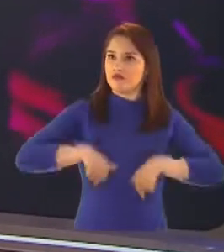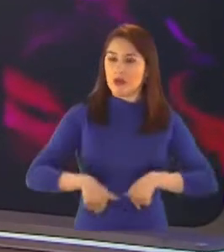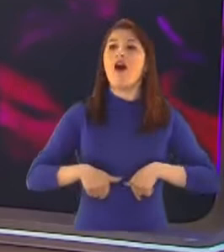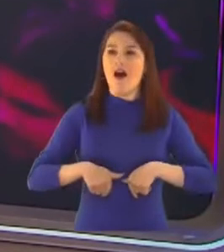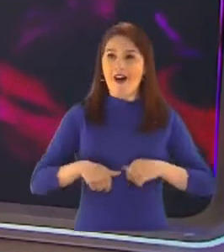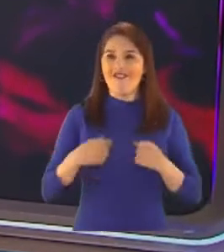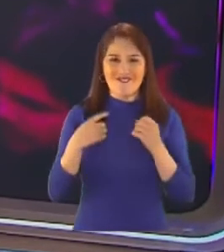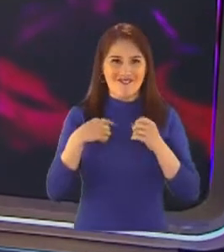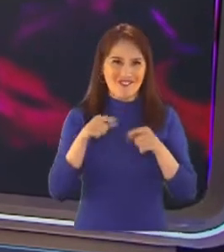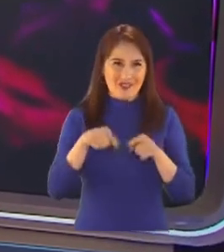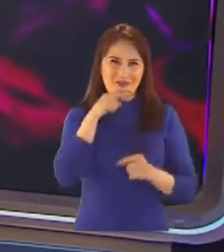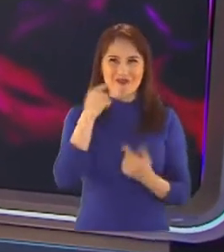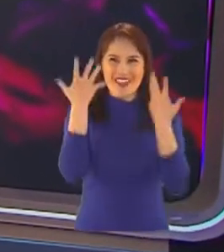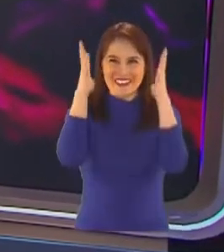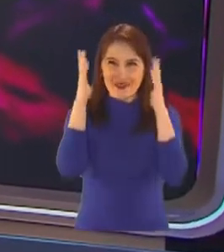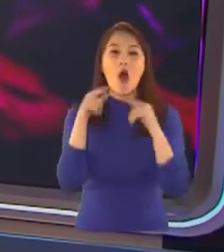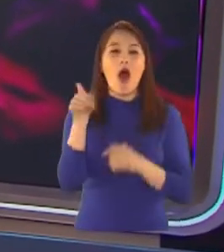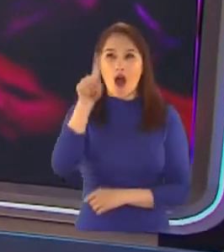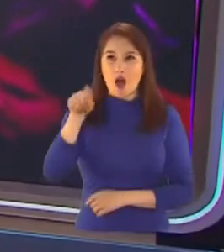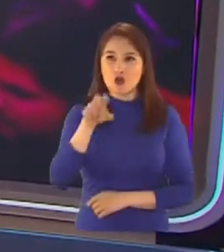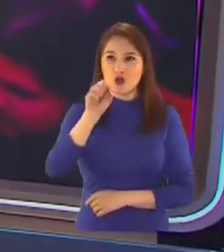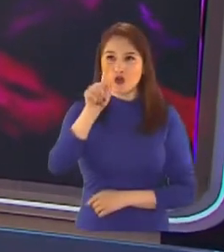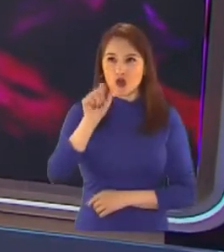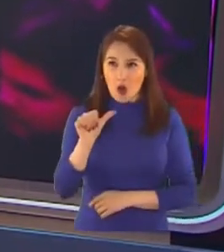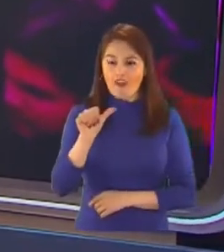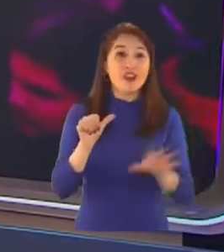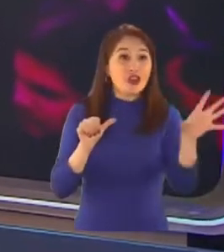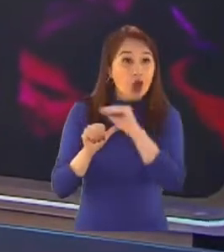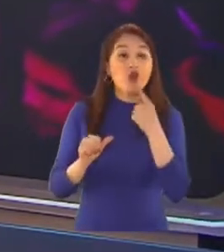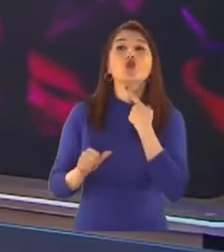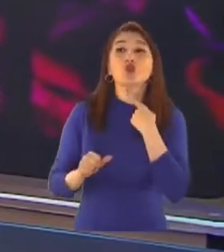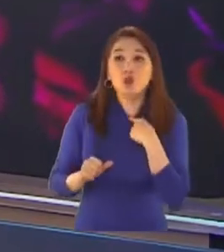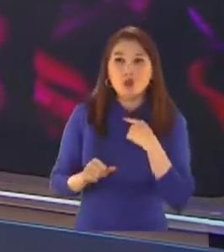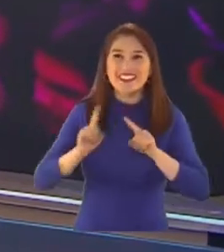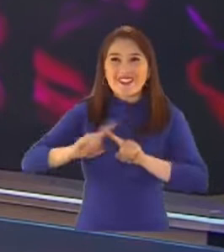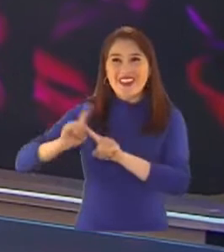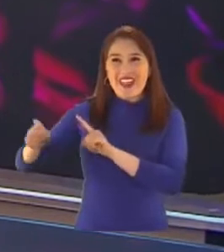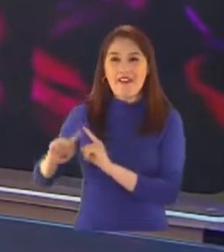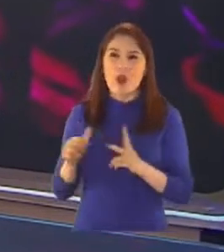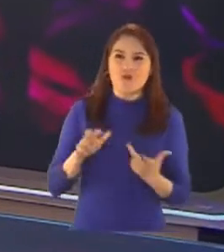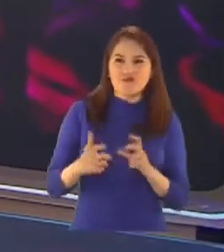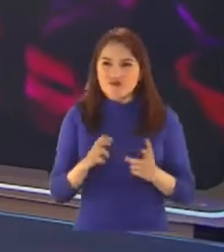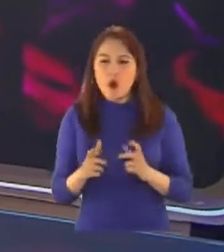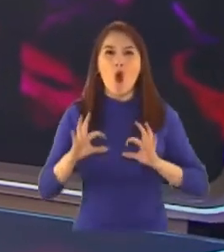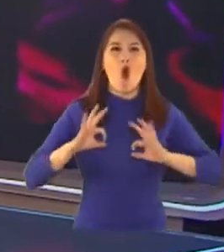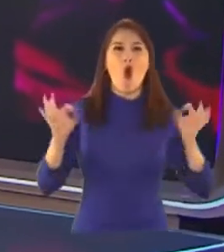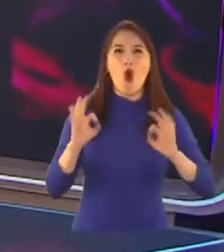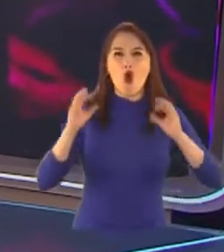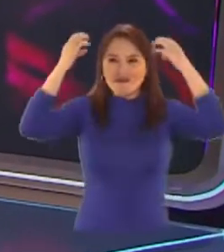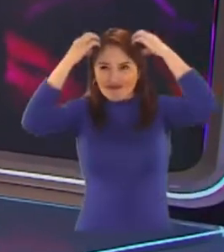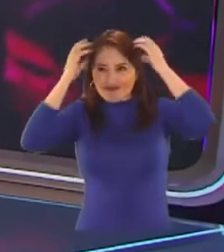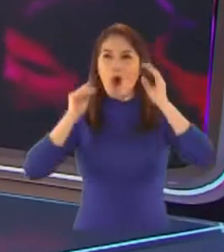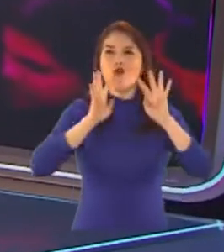festivo es asistir al SOFA, el mejor espacio para todos los seguidores del cosplay, manga y anime. En Corferias está precisamente nuestra